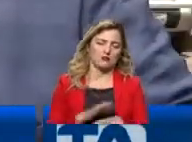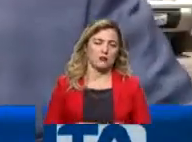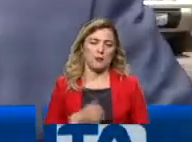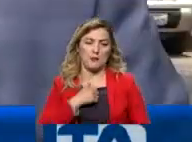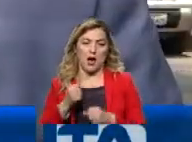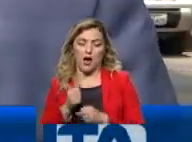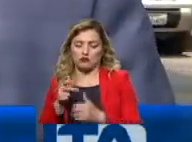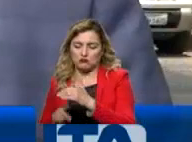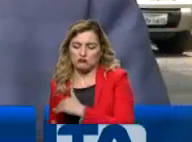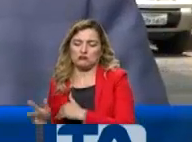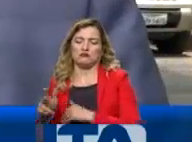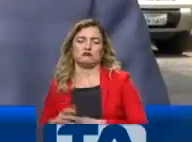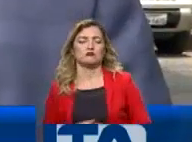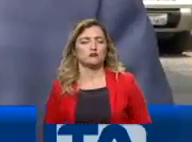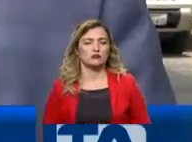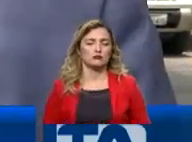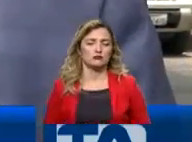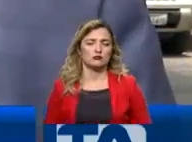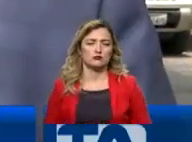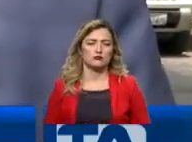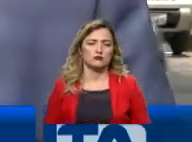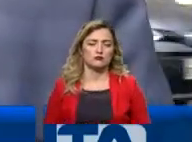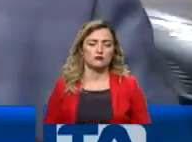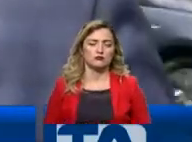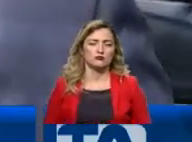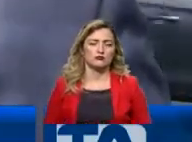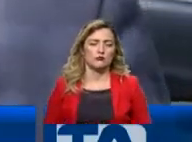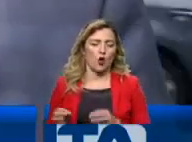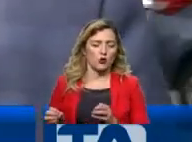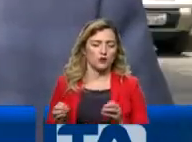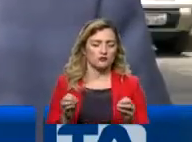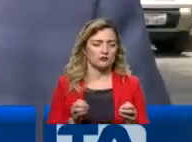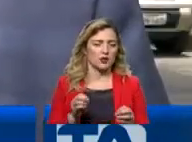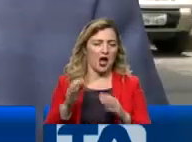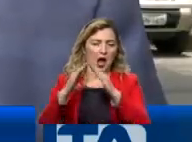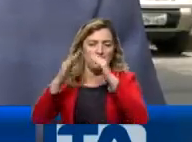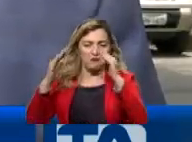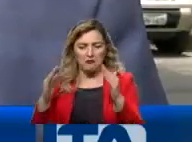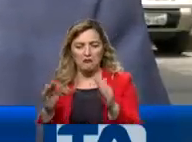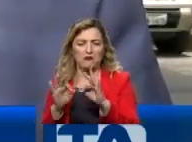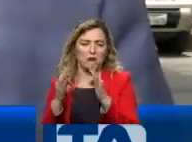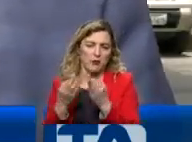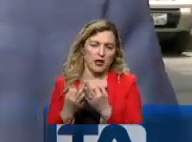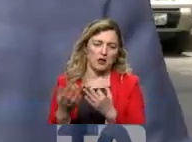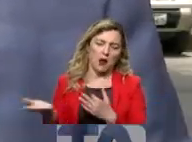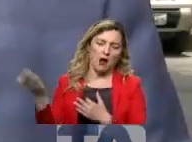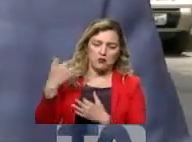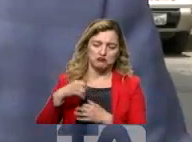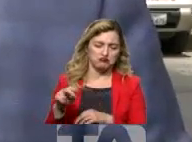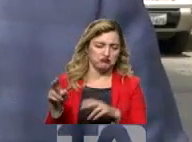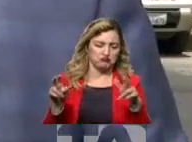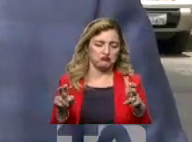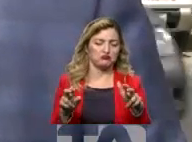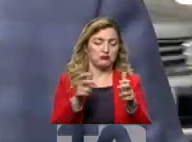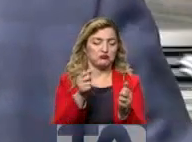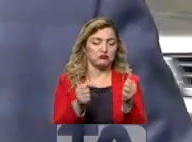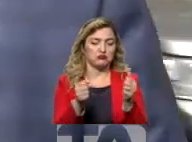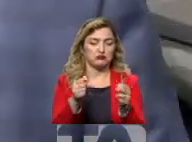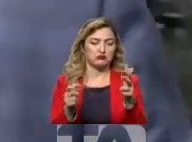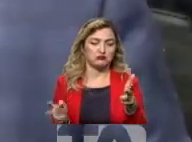anden solo con el conductor sino que se organicen entre vecinos familiares para que puedan